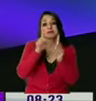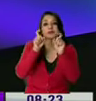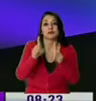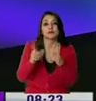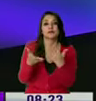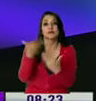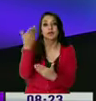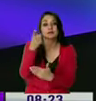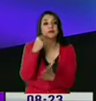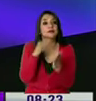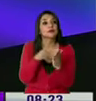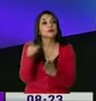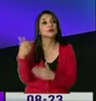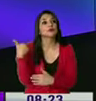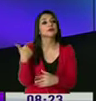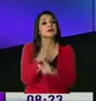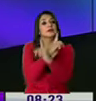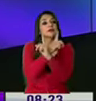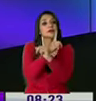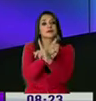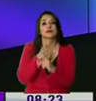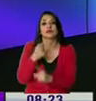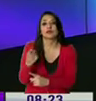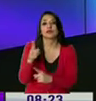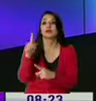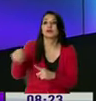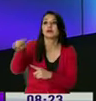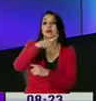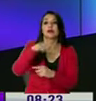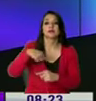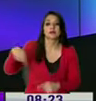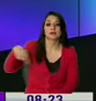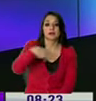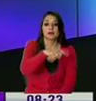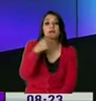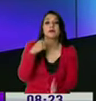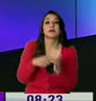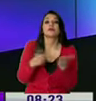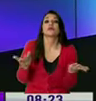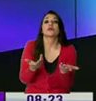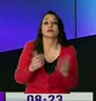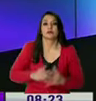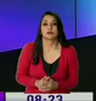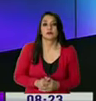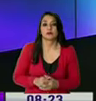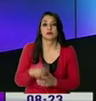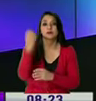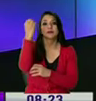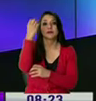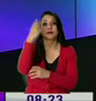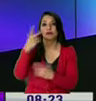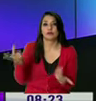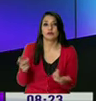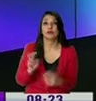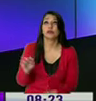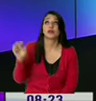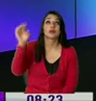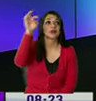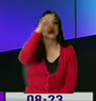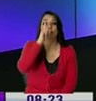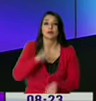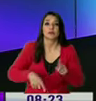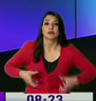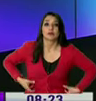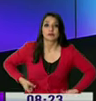Y si uno tiene discapacidad, yo no vivo en el sector y tengo que cruzar. ¿Por dónde voy? Me quitan los semáforos. No puedo subir al